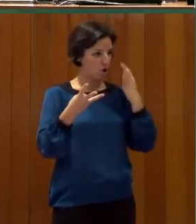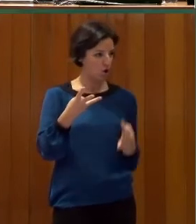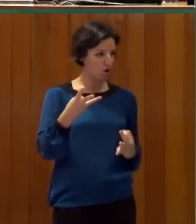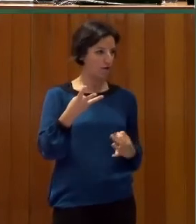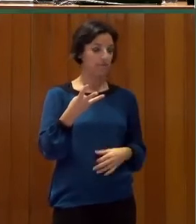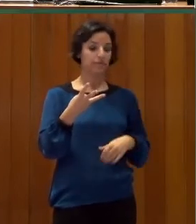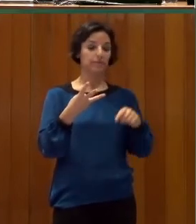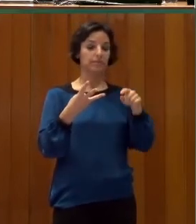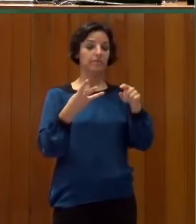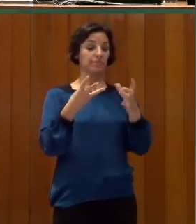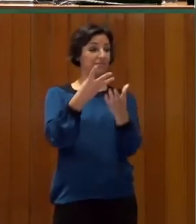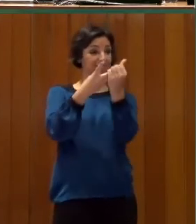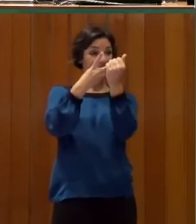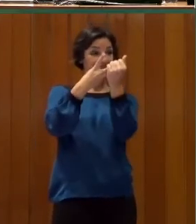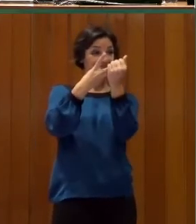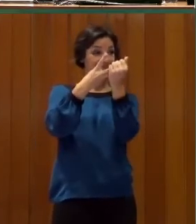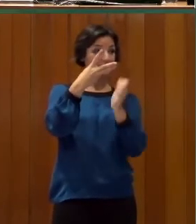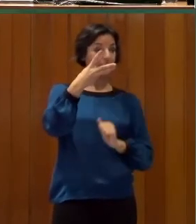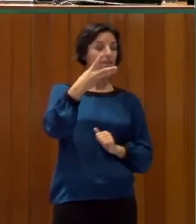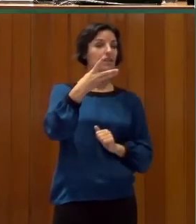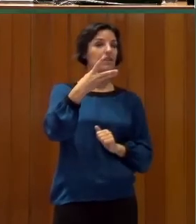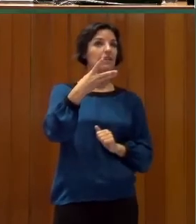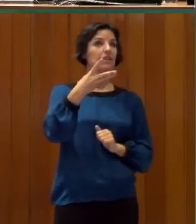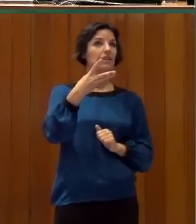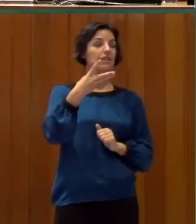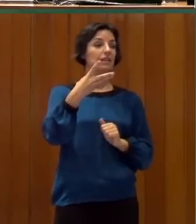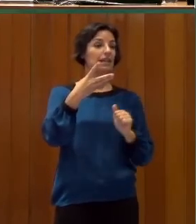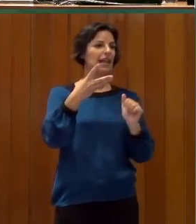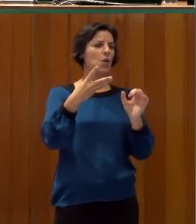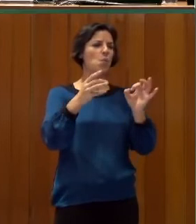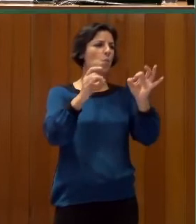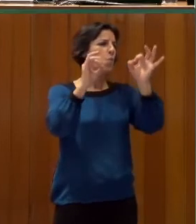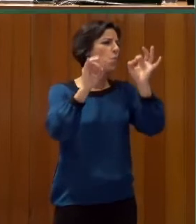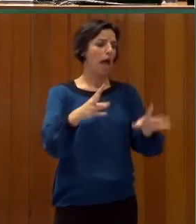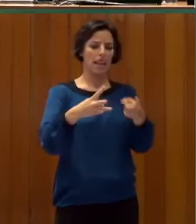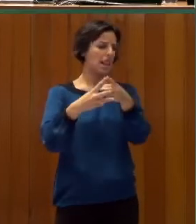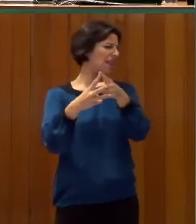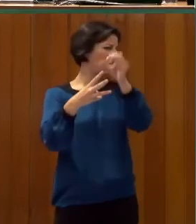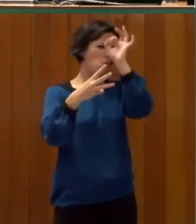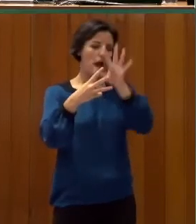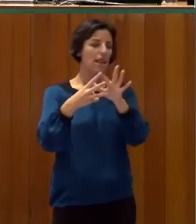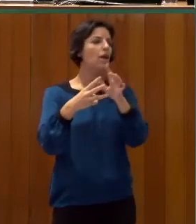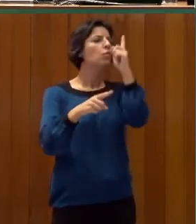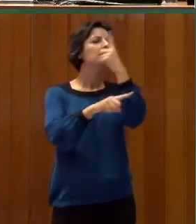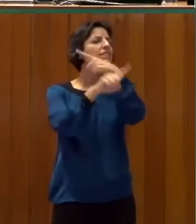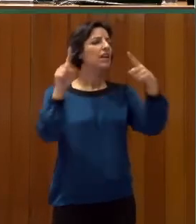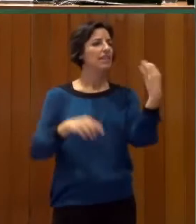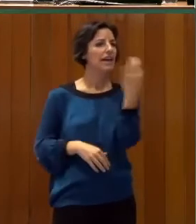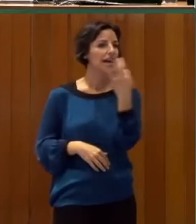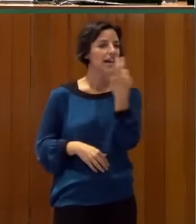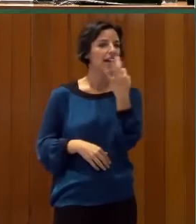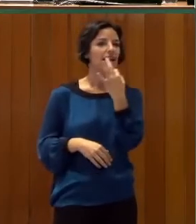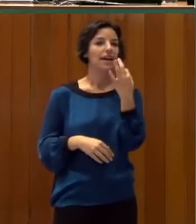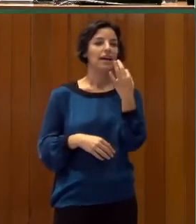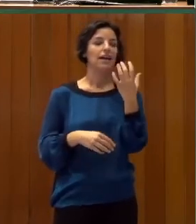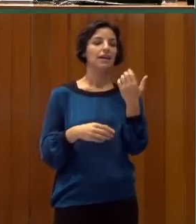Stroop neutro y el Stroop de alcohol es exactamente igual que el Stroop clásico, con la diferencia de que en lugar